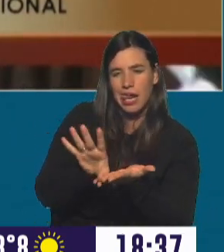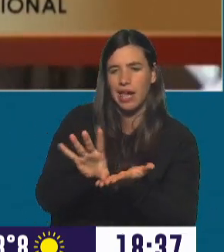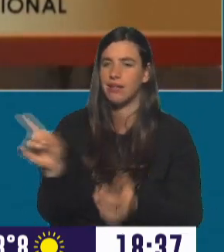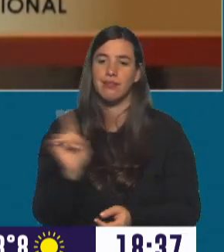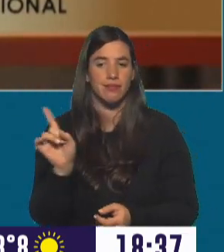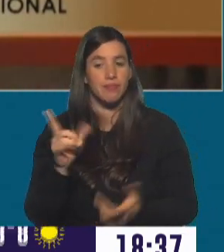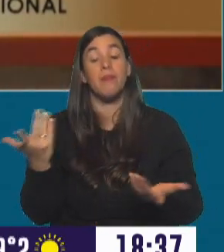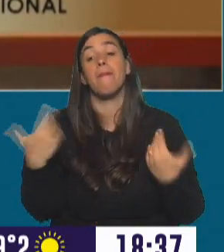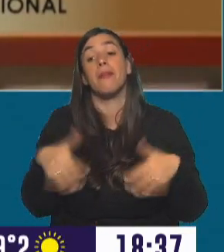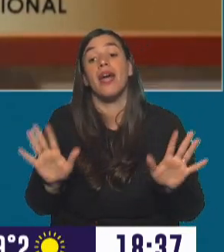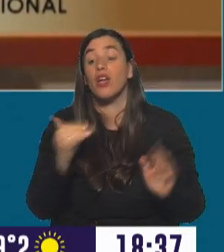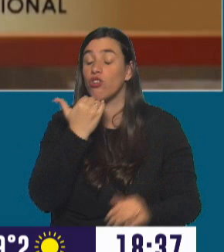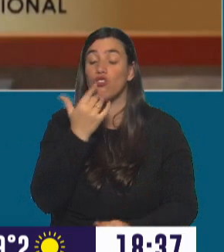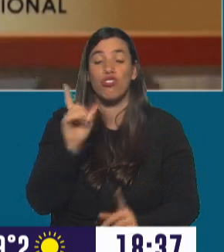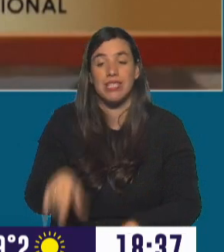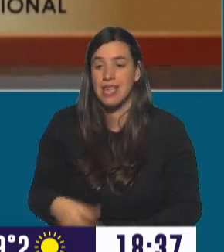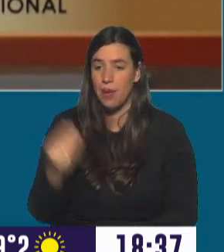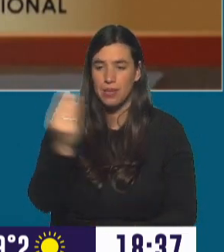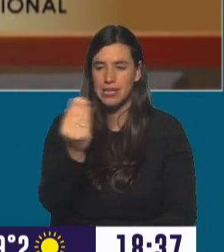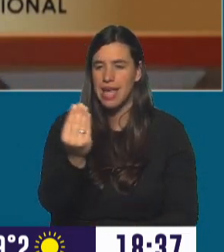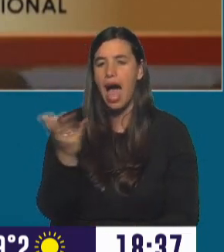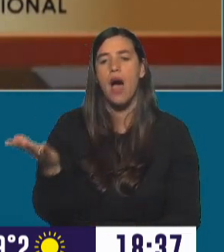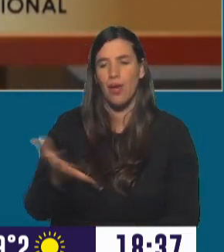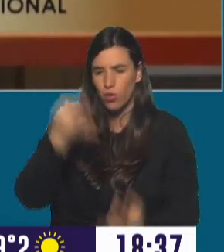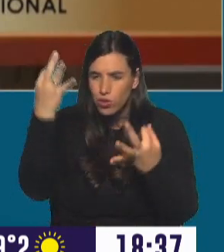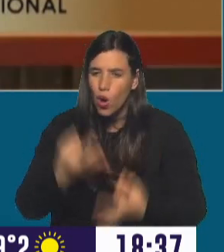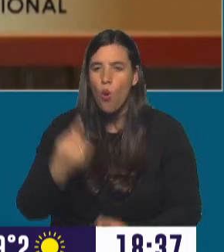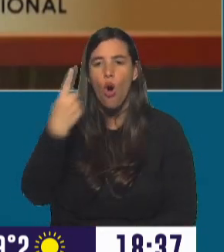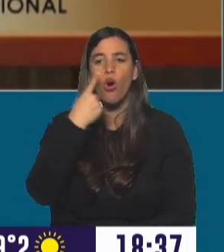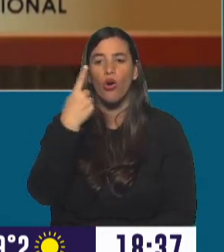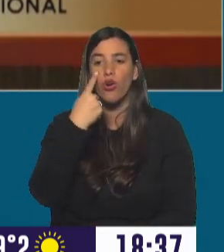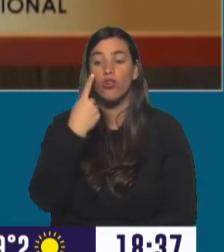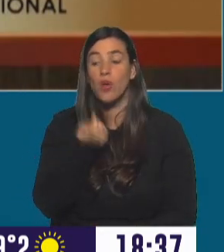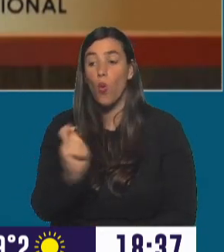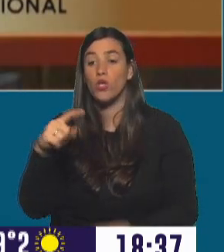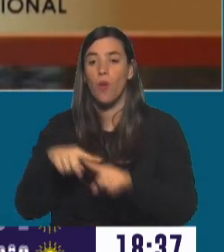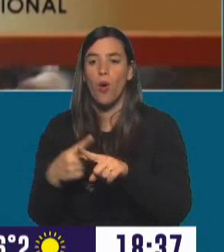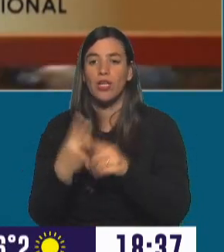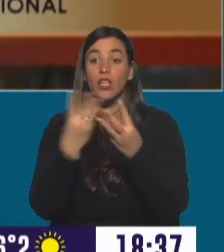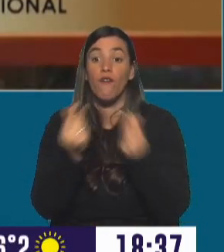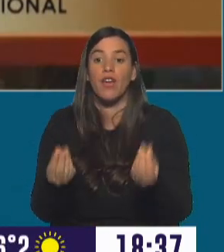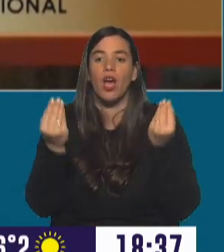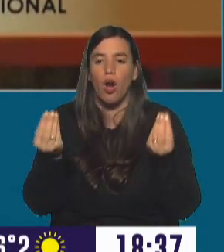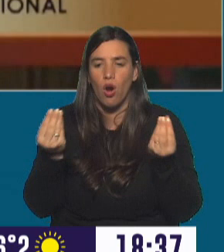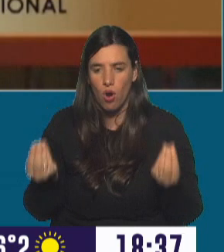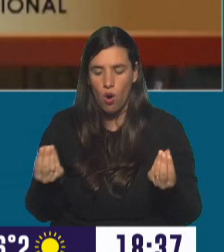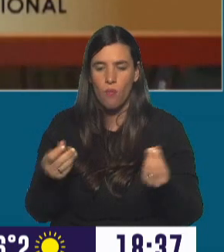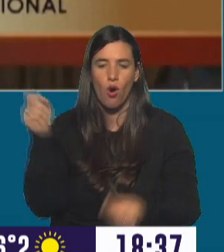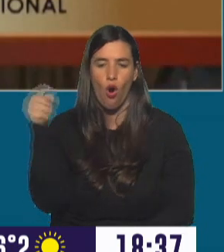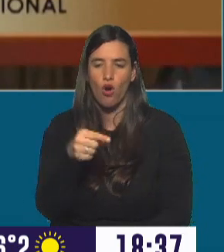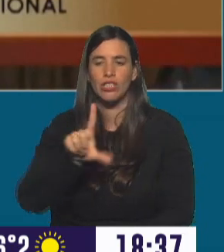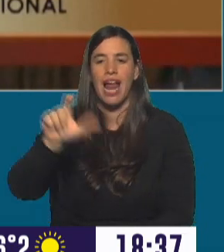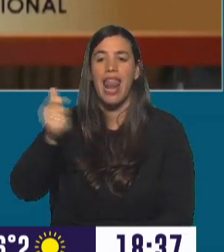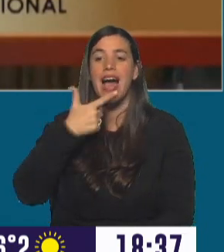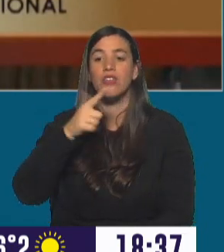antes del sábado esta semana se va a conocer cómo finaliza justamente este juicio político a Guillermo Lasso y si sigue en la